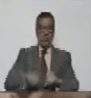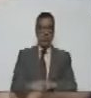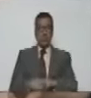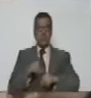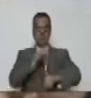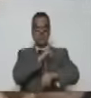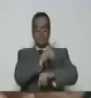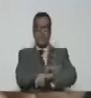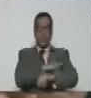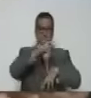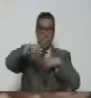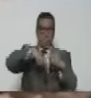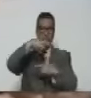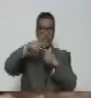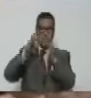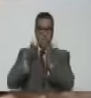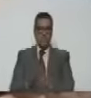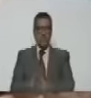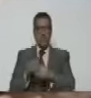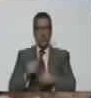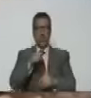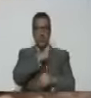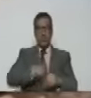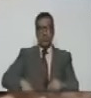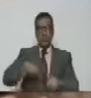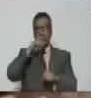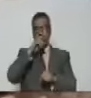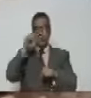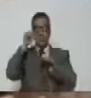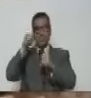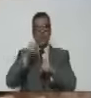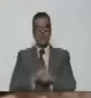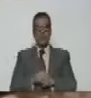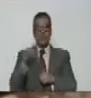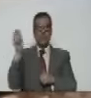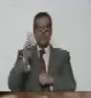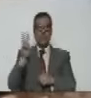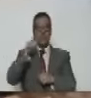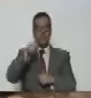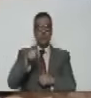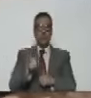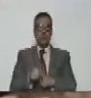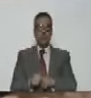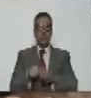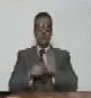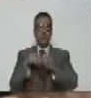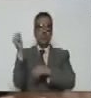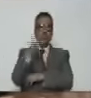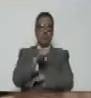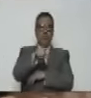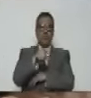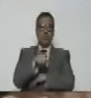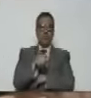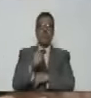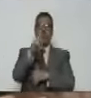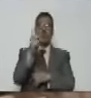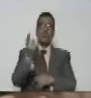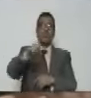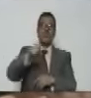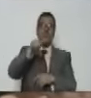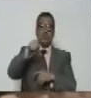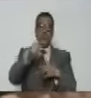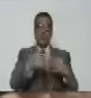la fuerza revolucionaria y el presidente Nicolás Maduro, Venezuela ha derrotado una vez más